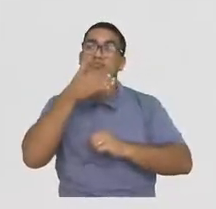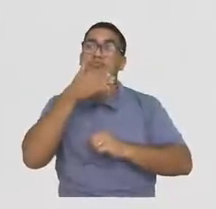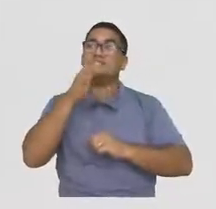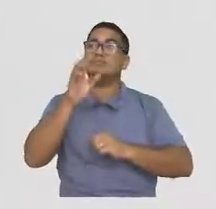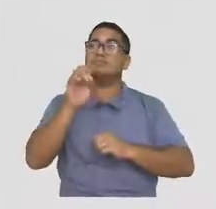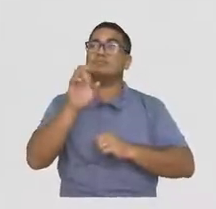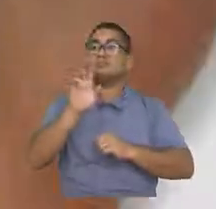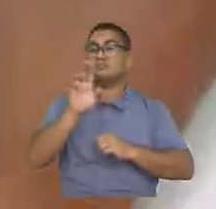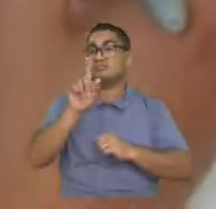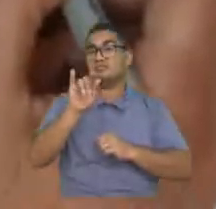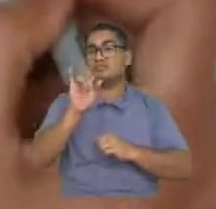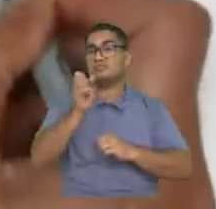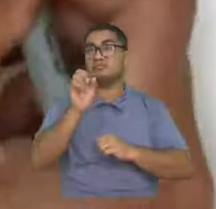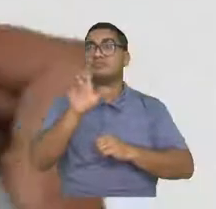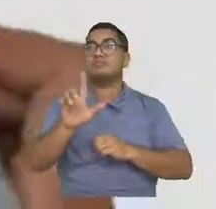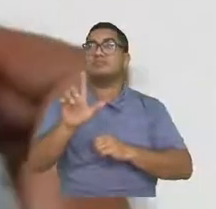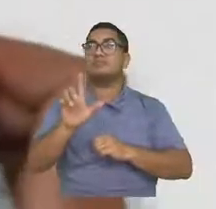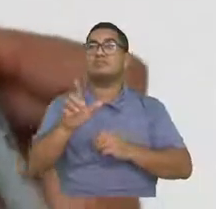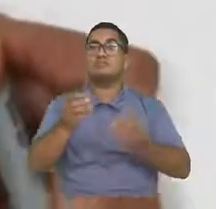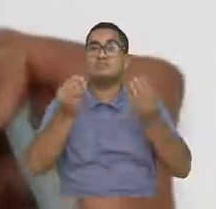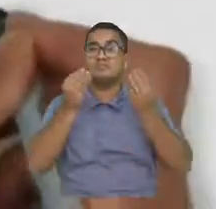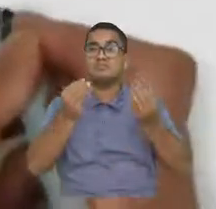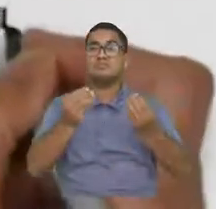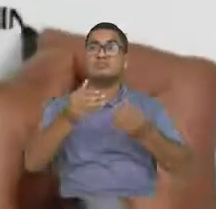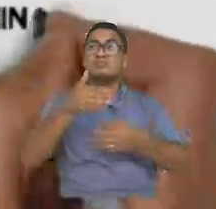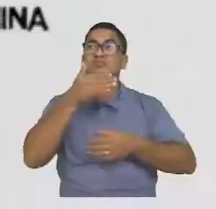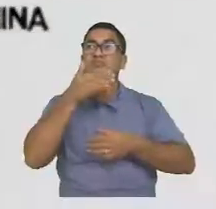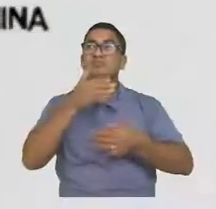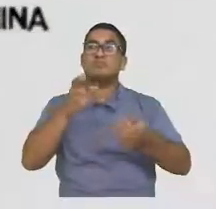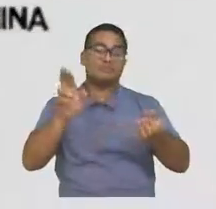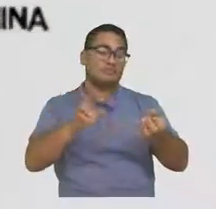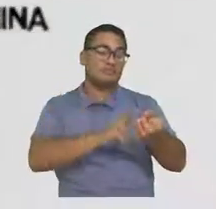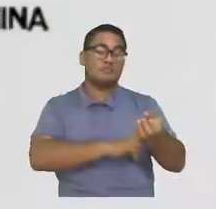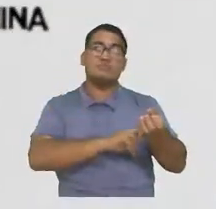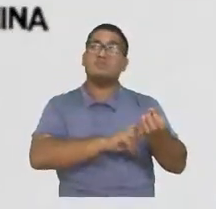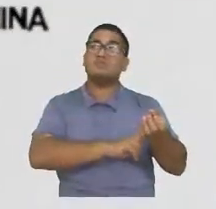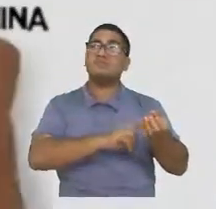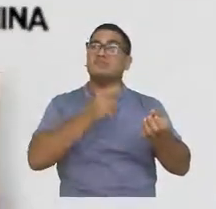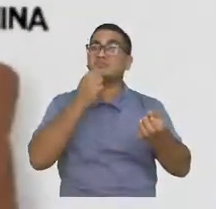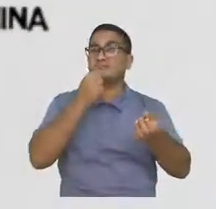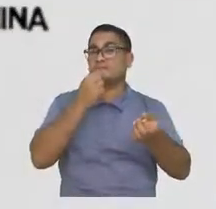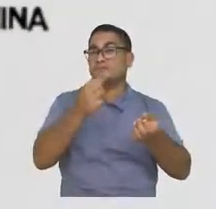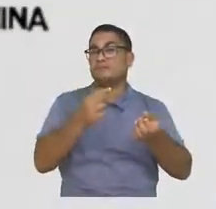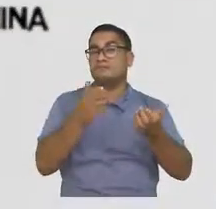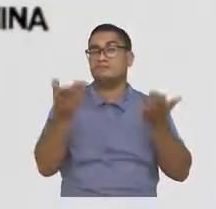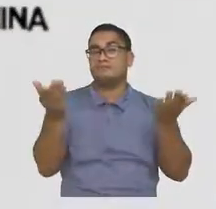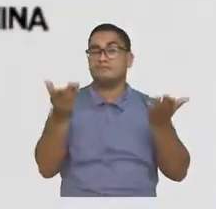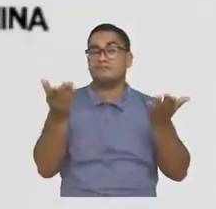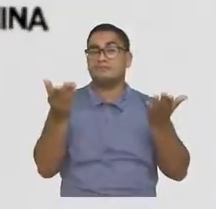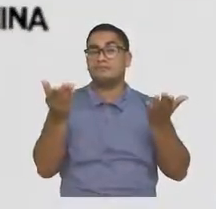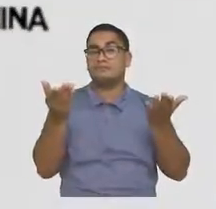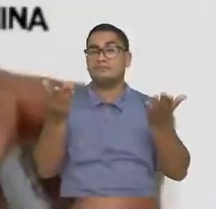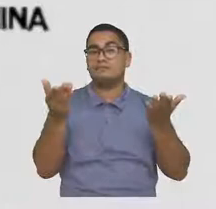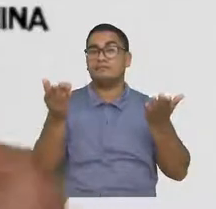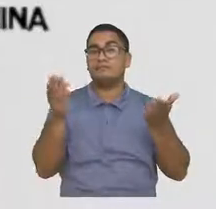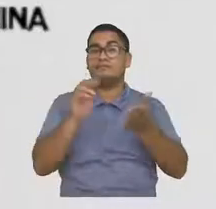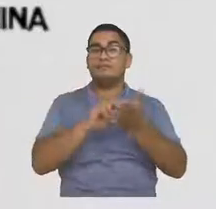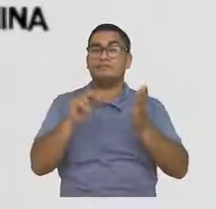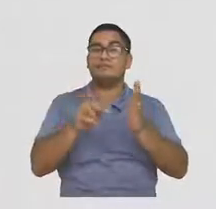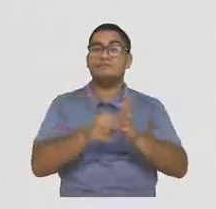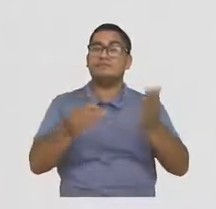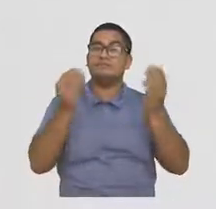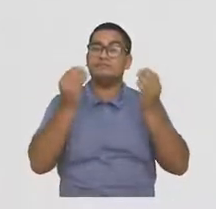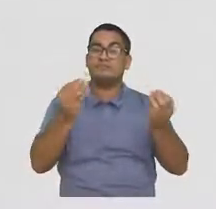estrés, genera mucha glucosa. Así, ¿y qué pasa con el cortisol el cortisol libera demasiada